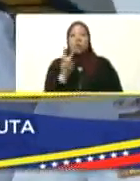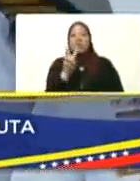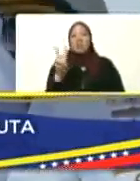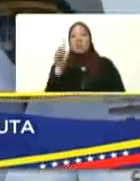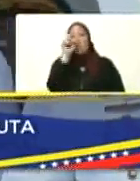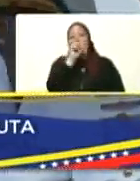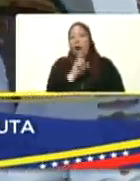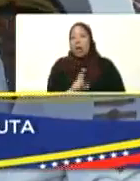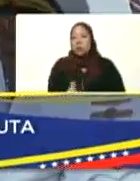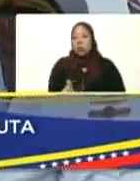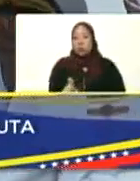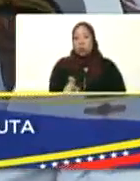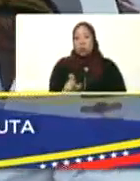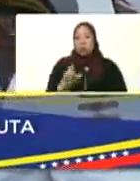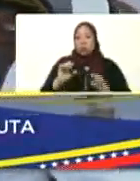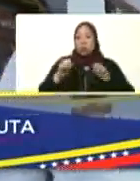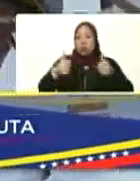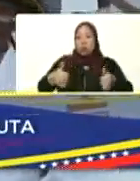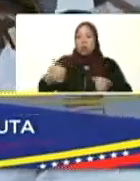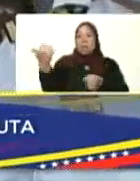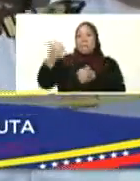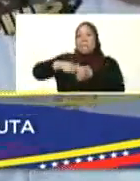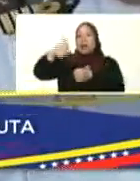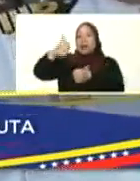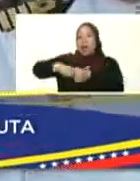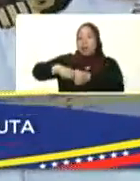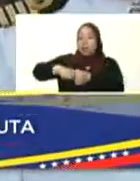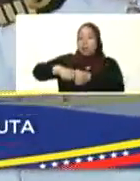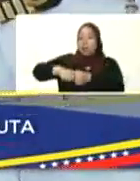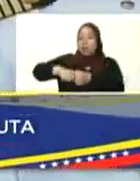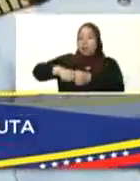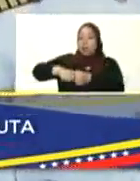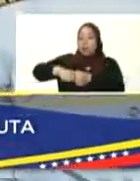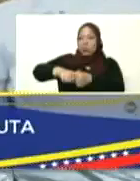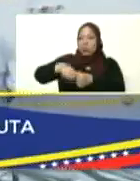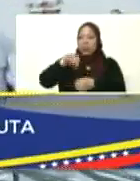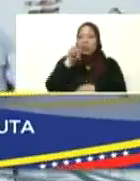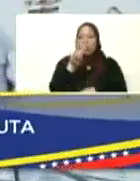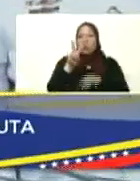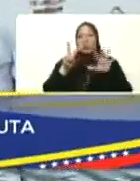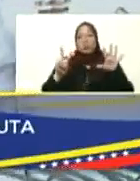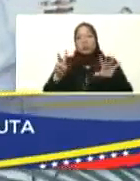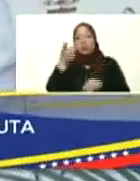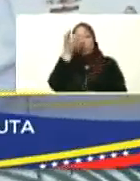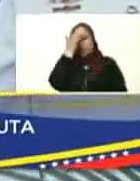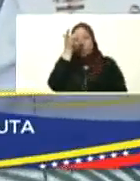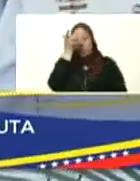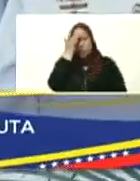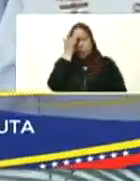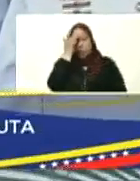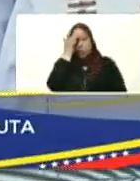años, nacido en Maracaibo, el 28 de febrero